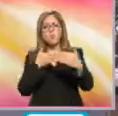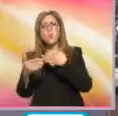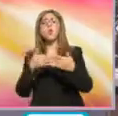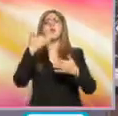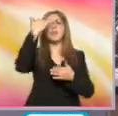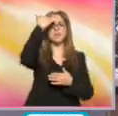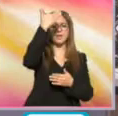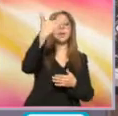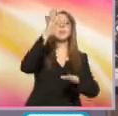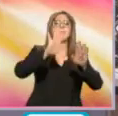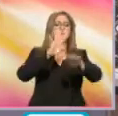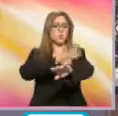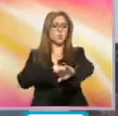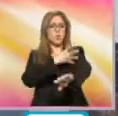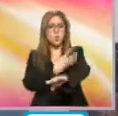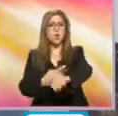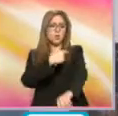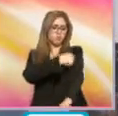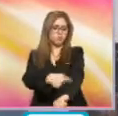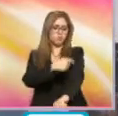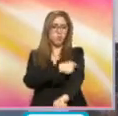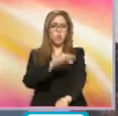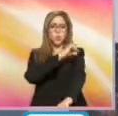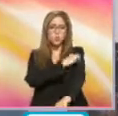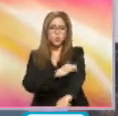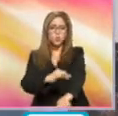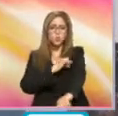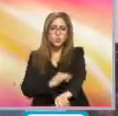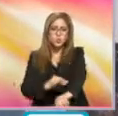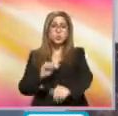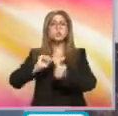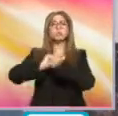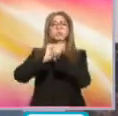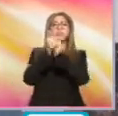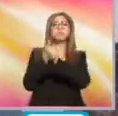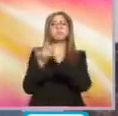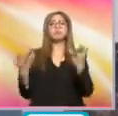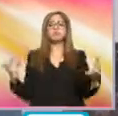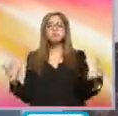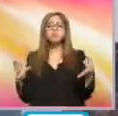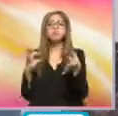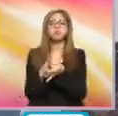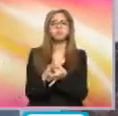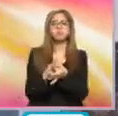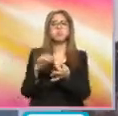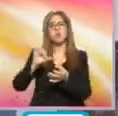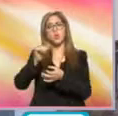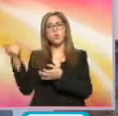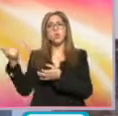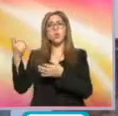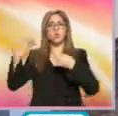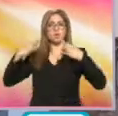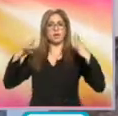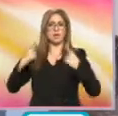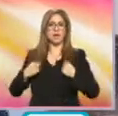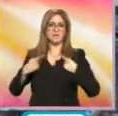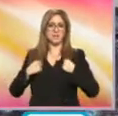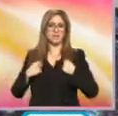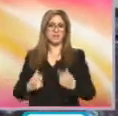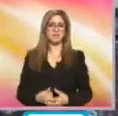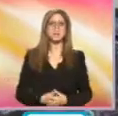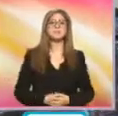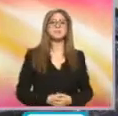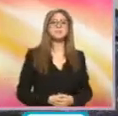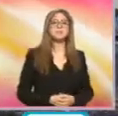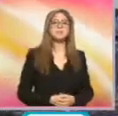a cuadros, vienen a rayas gruesas, delgadas, y luego esto combinarlo también Exacto. con ciertos dibujos de camisas. Se vale, y